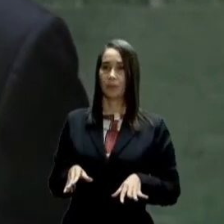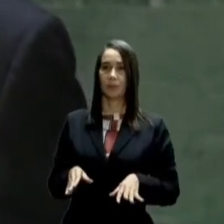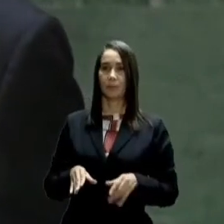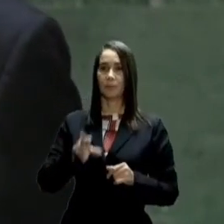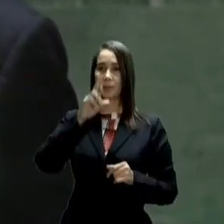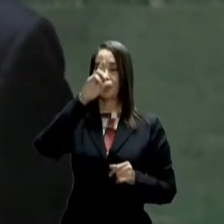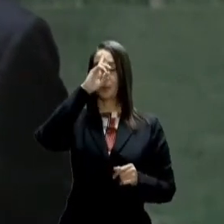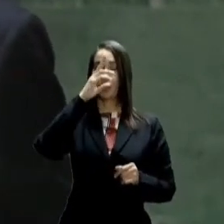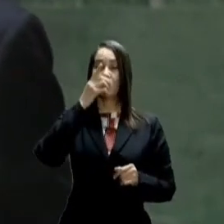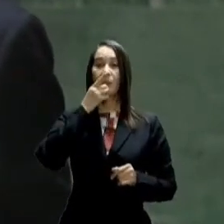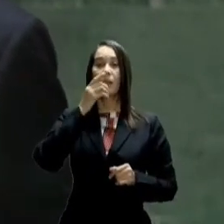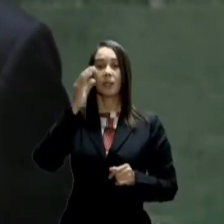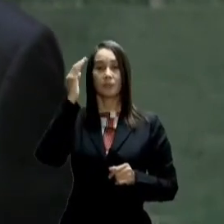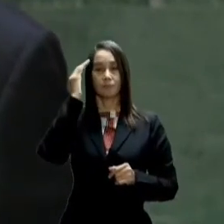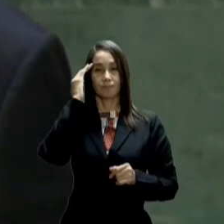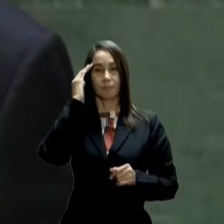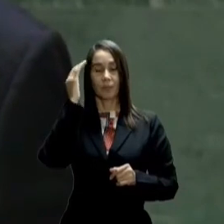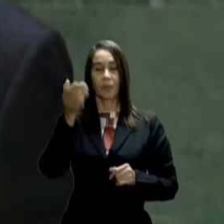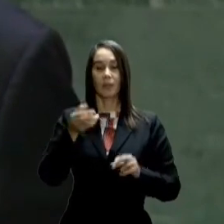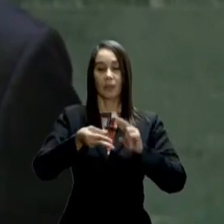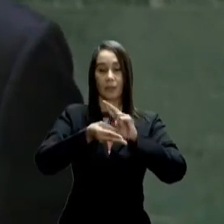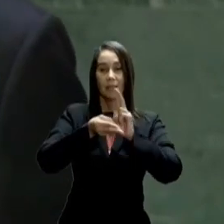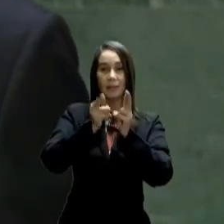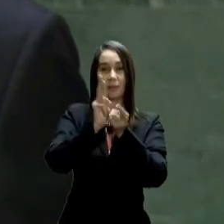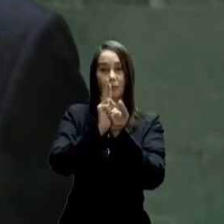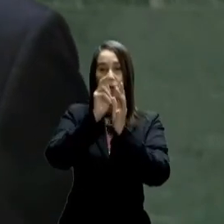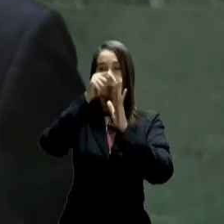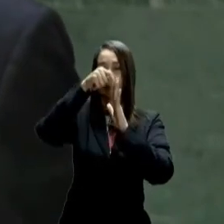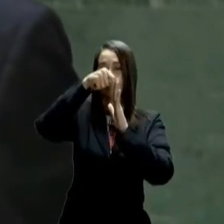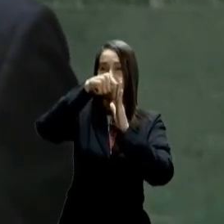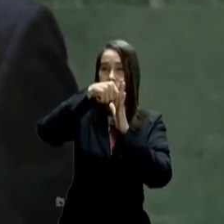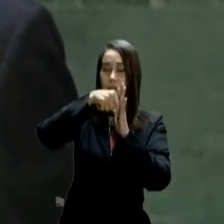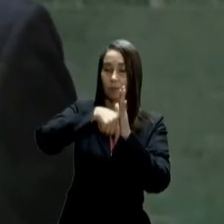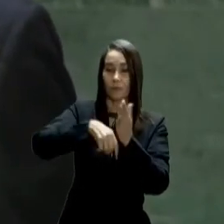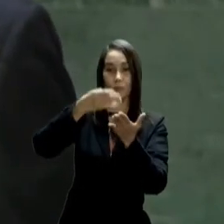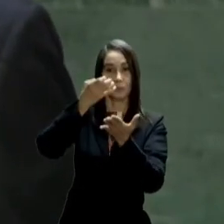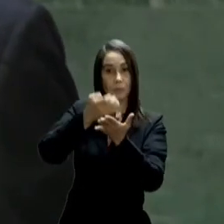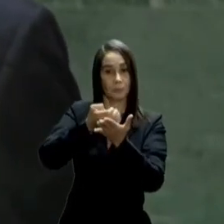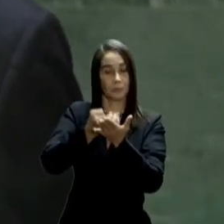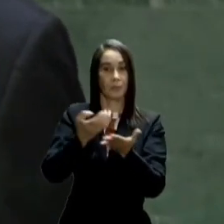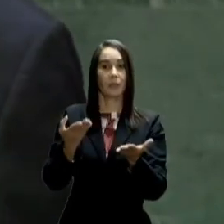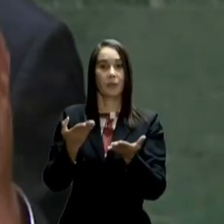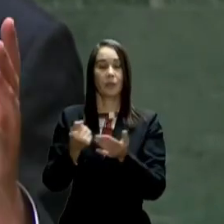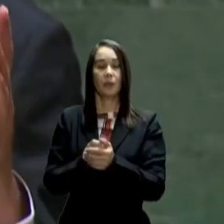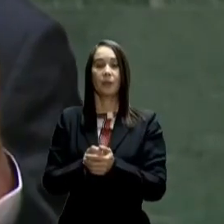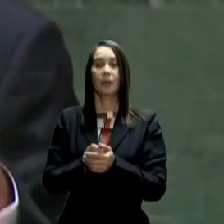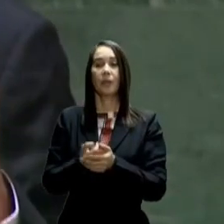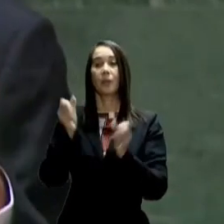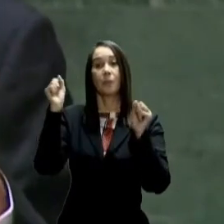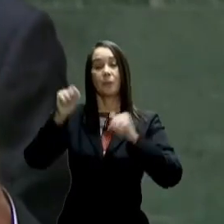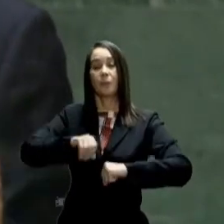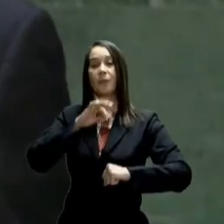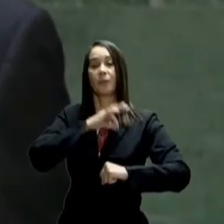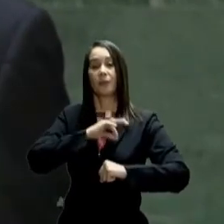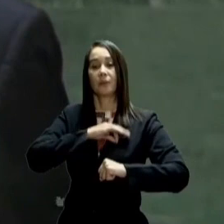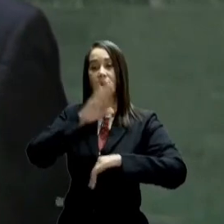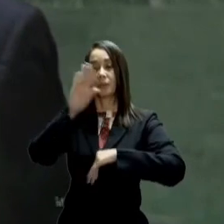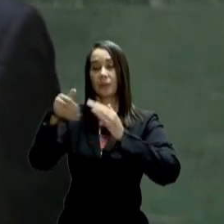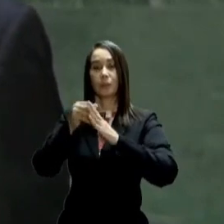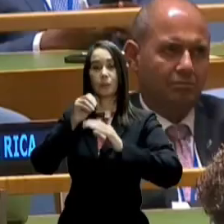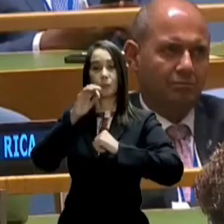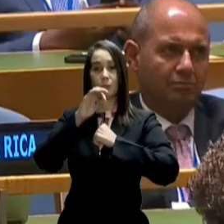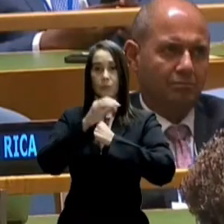República Dominicana cree firmemente en una reforma profunda a la arquitectura financiera internacional que beneficia a todos los países de